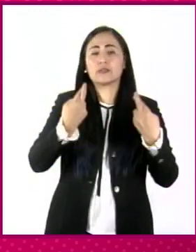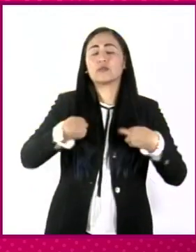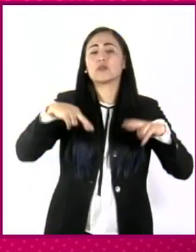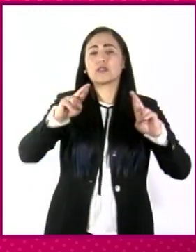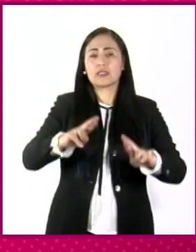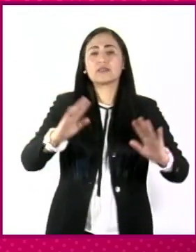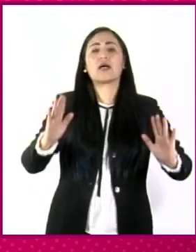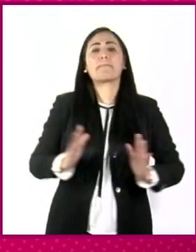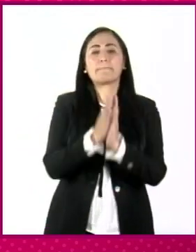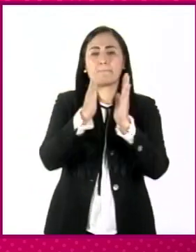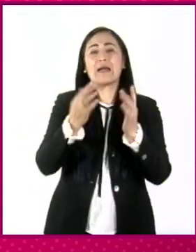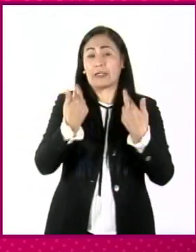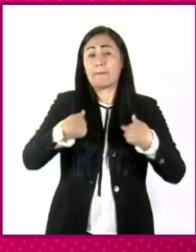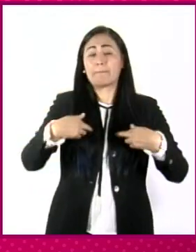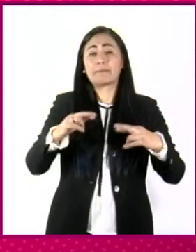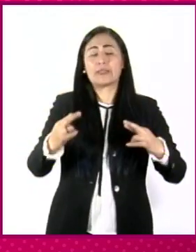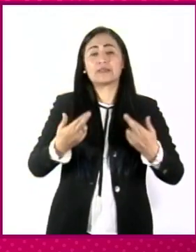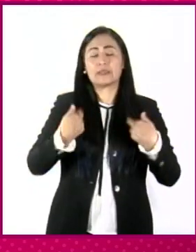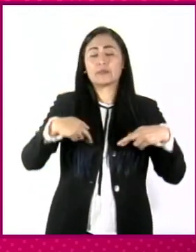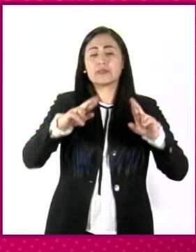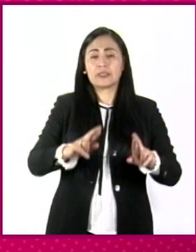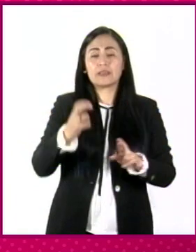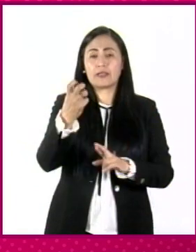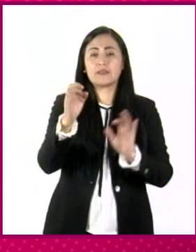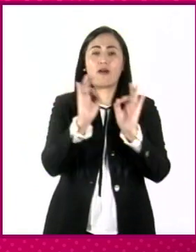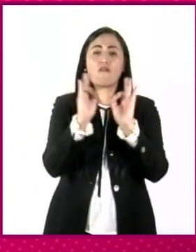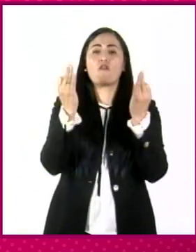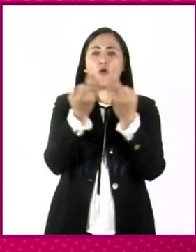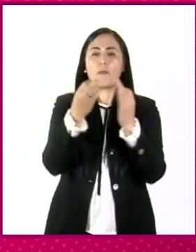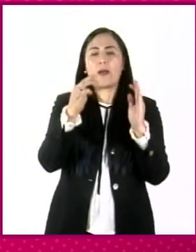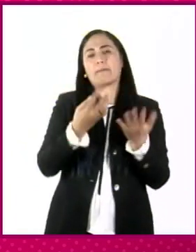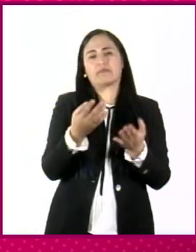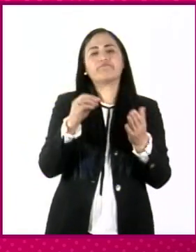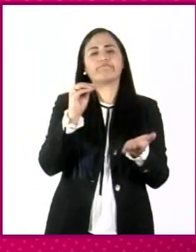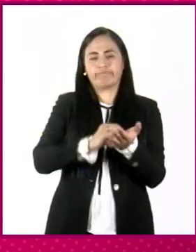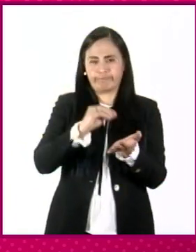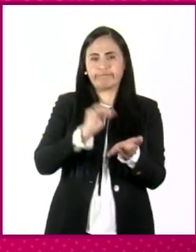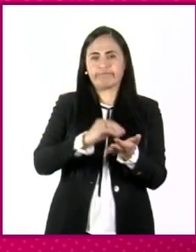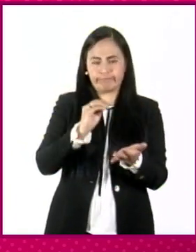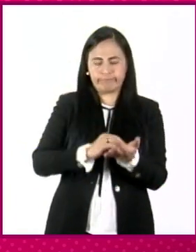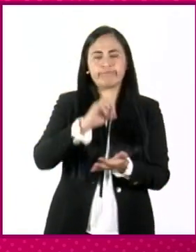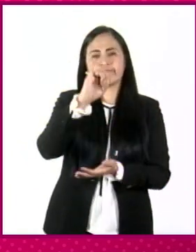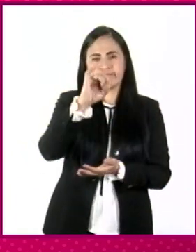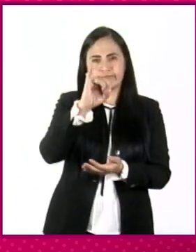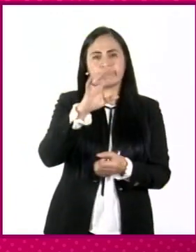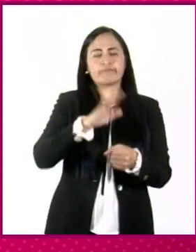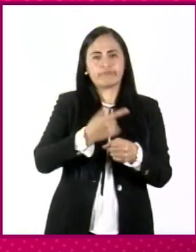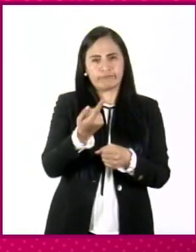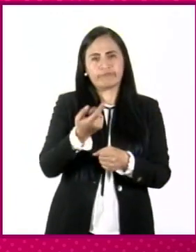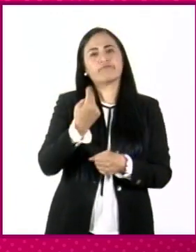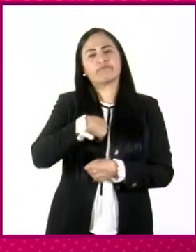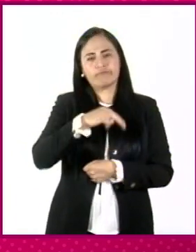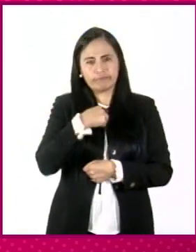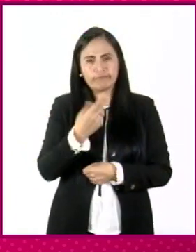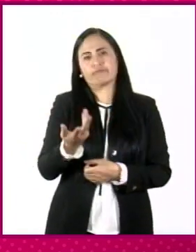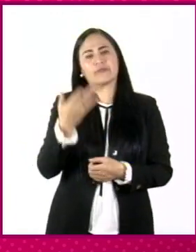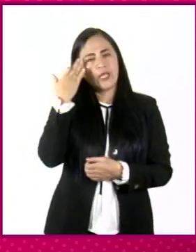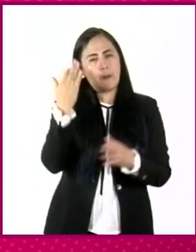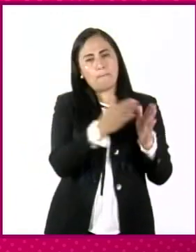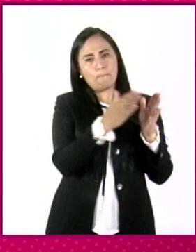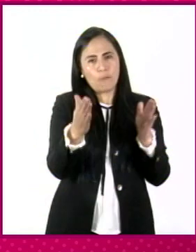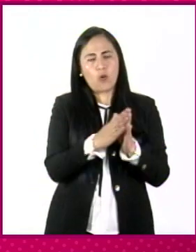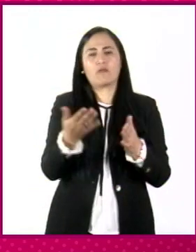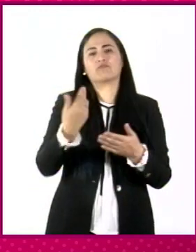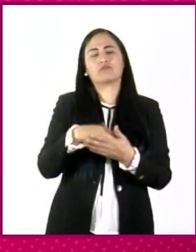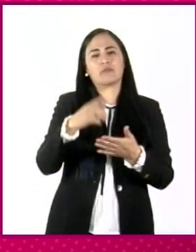representativa sigue siendo un modelo vigente, porque seguimos teniendo pues nuestras elecciones